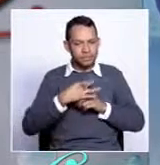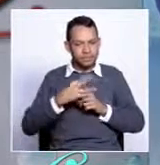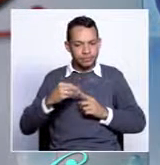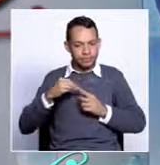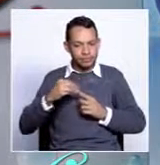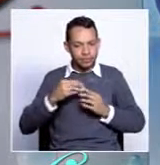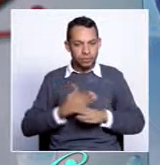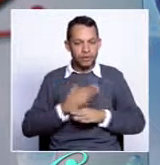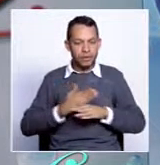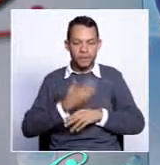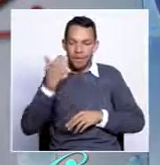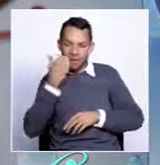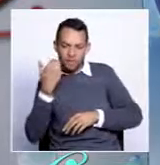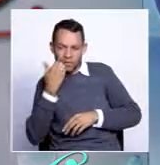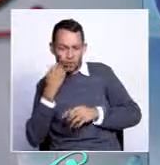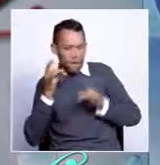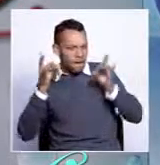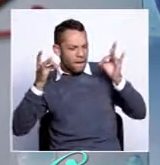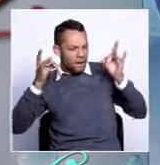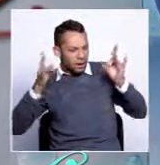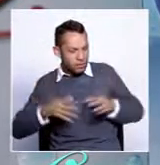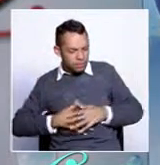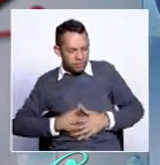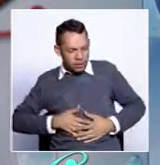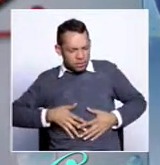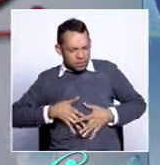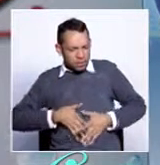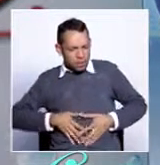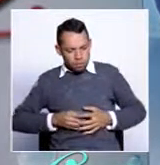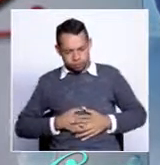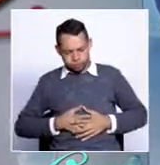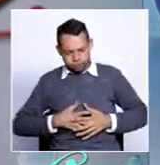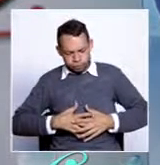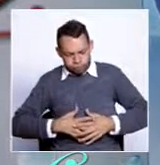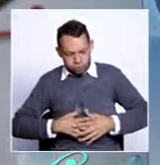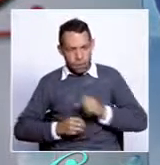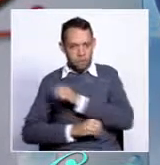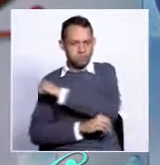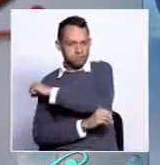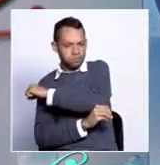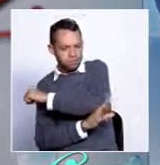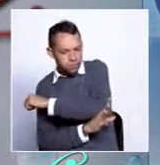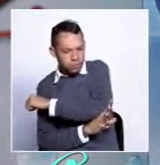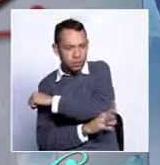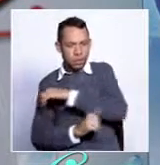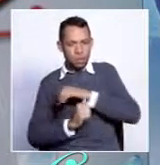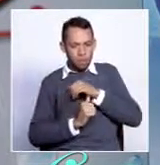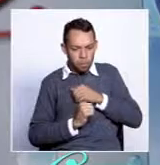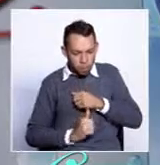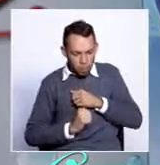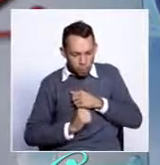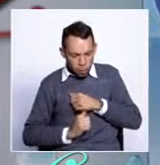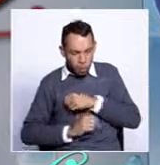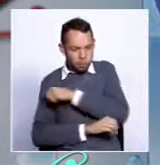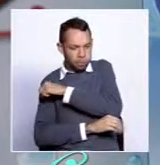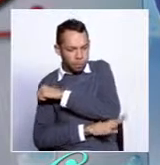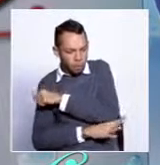enfermedad que no los problemas de distensión abdominal flatulencia gases eructos